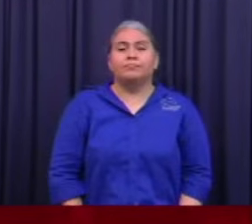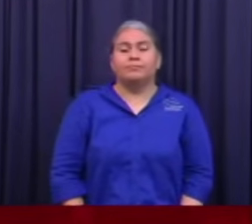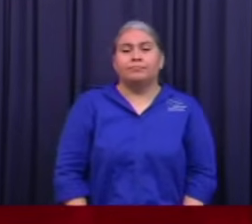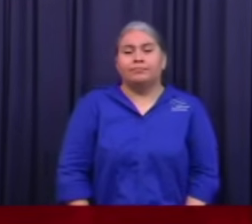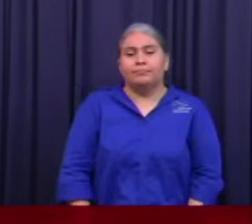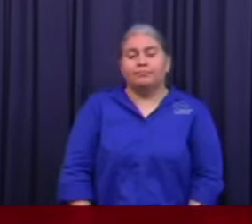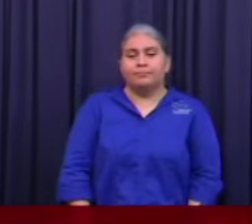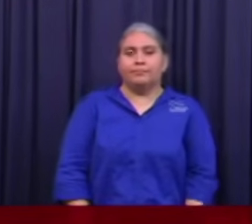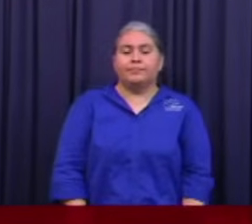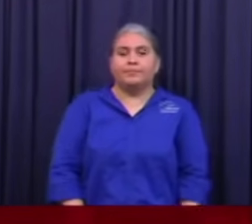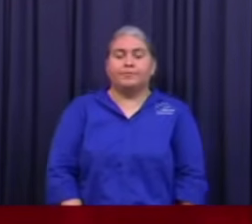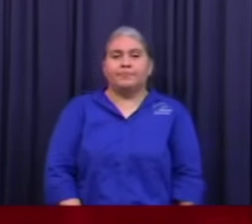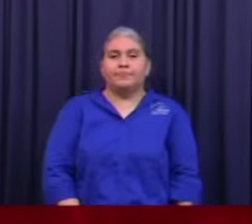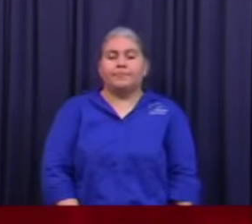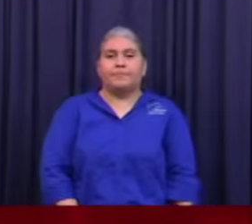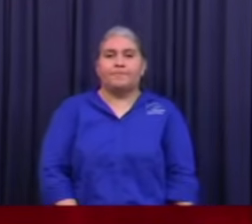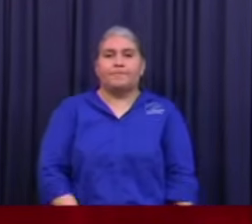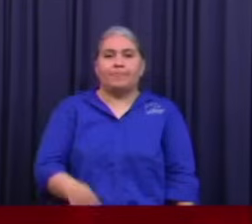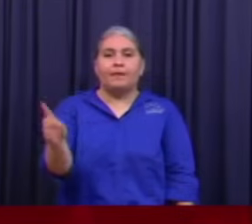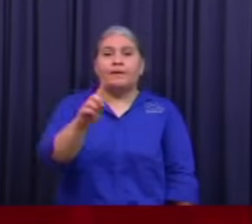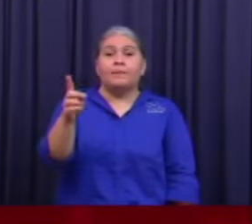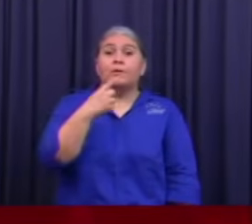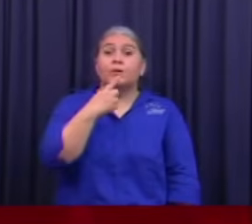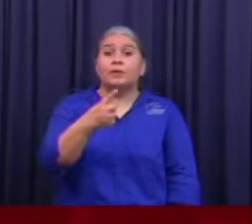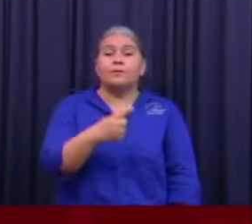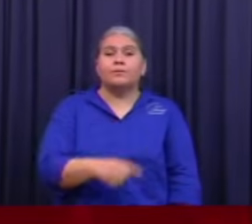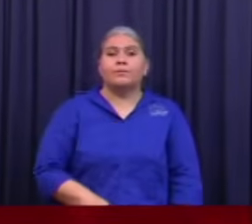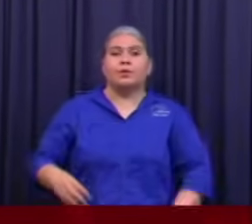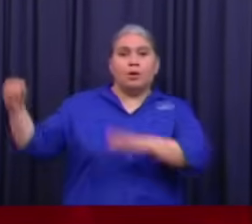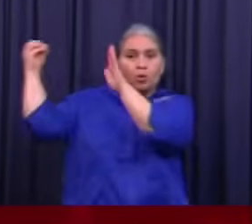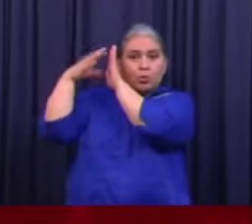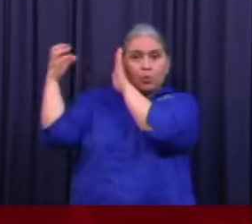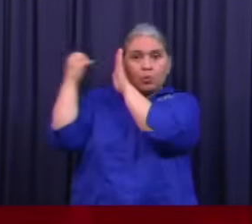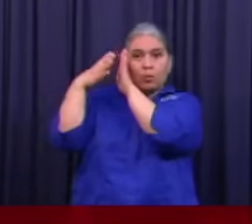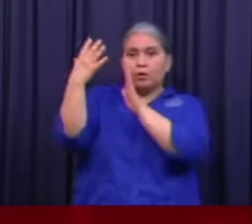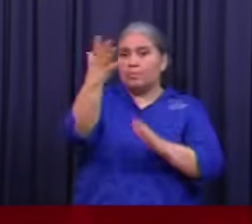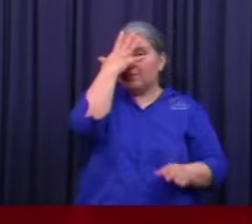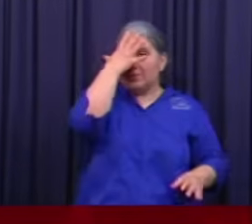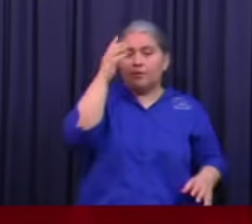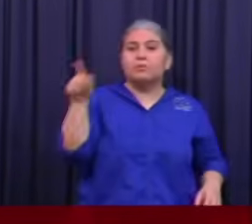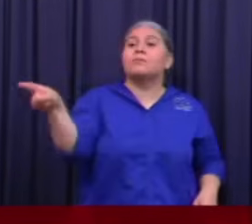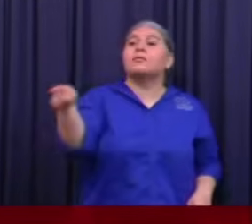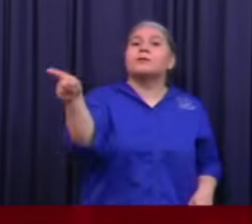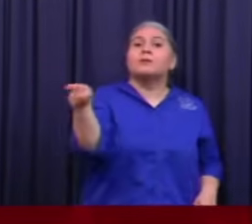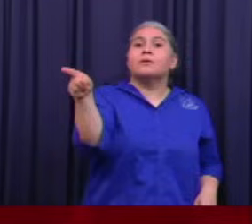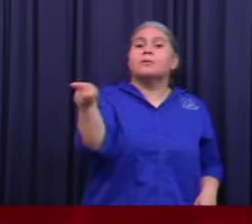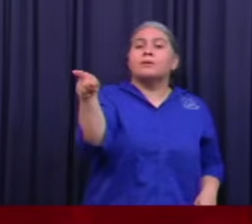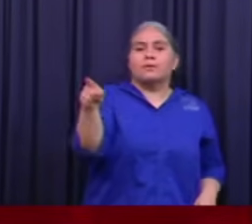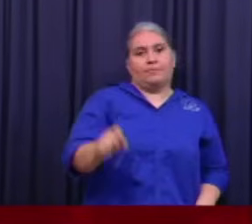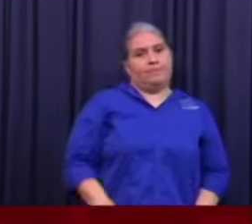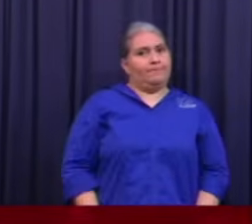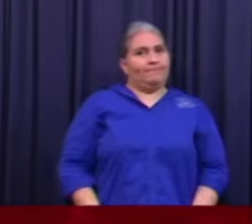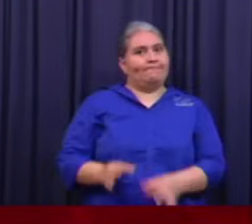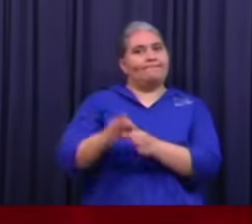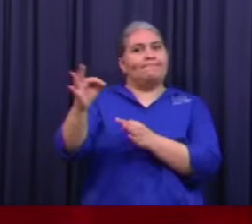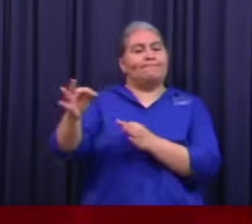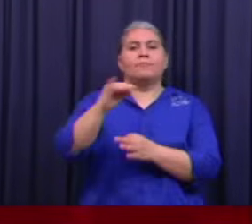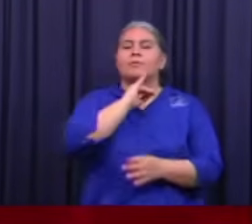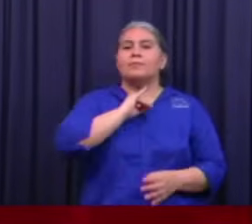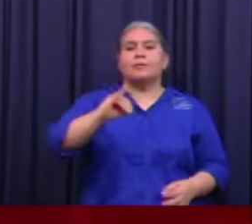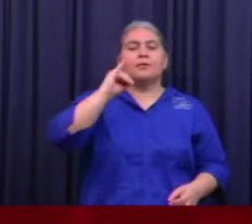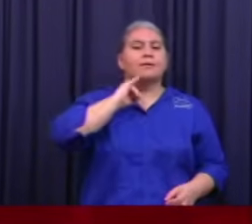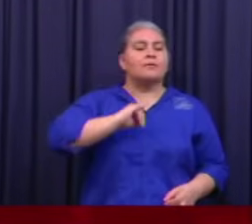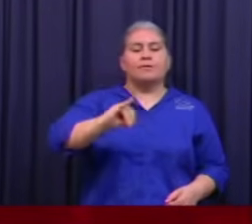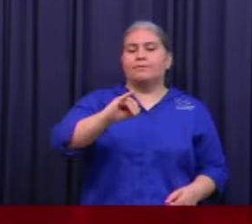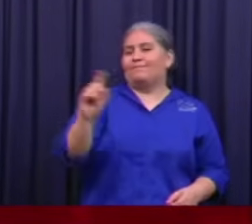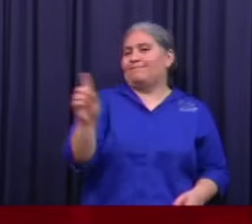cometido no dijo confesando los pecados que este pueblo ha